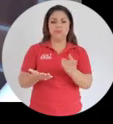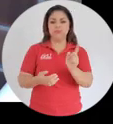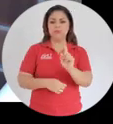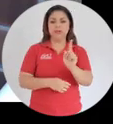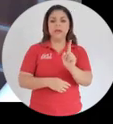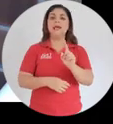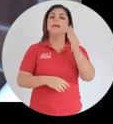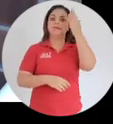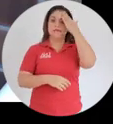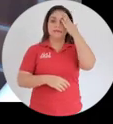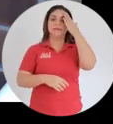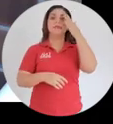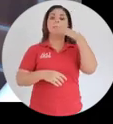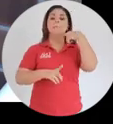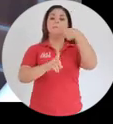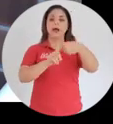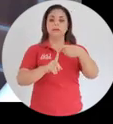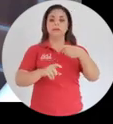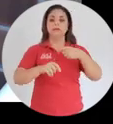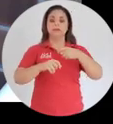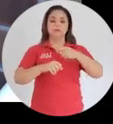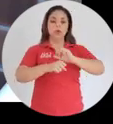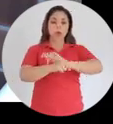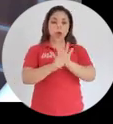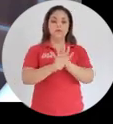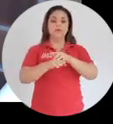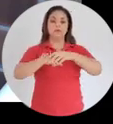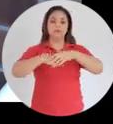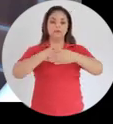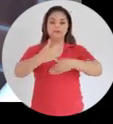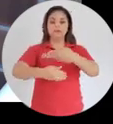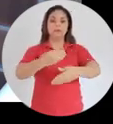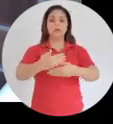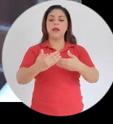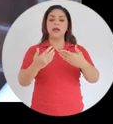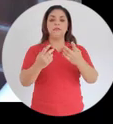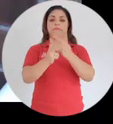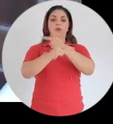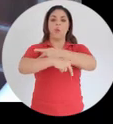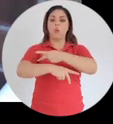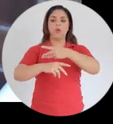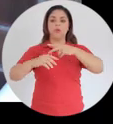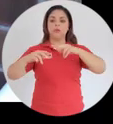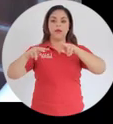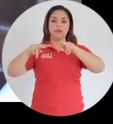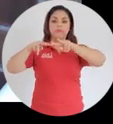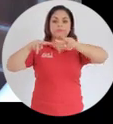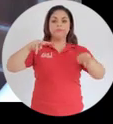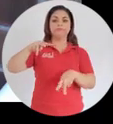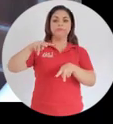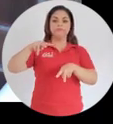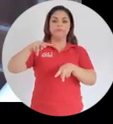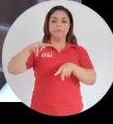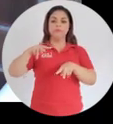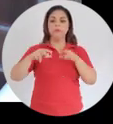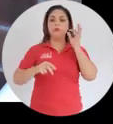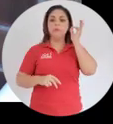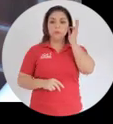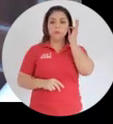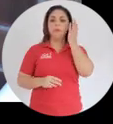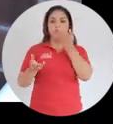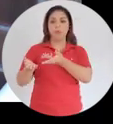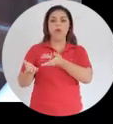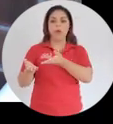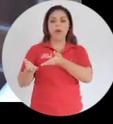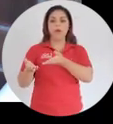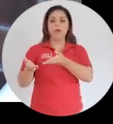desfavorables y sabemos que en el contexto de la pandemia, pues se han agudizado las desventajas en relación